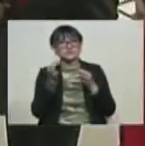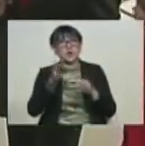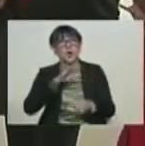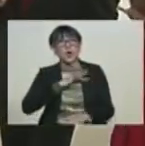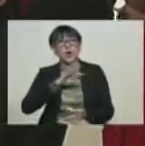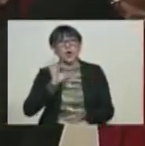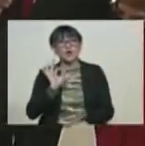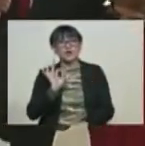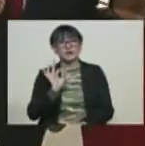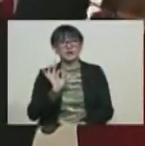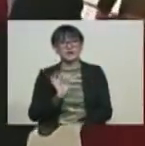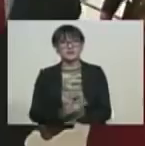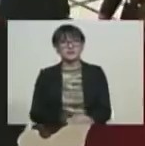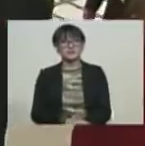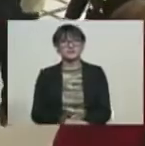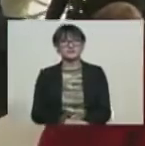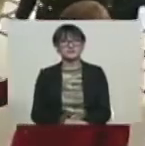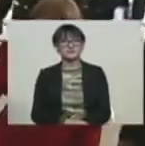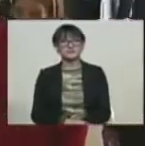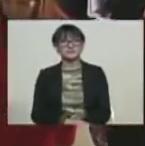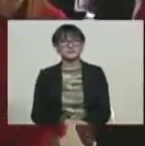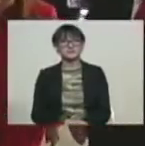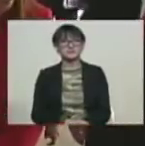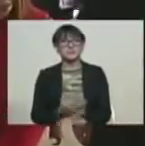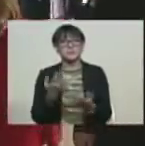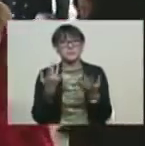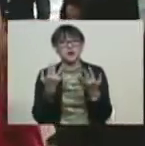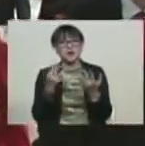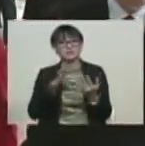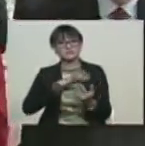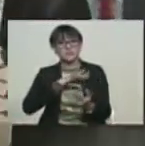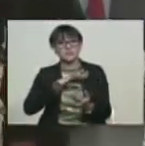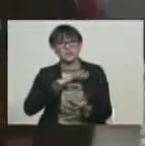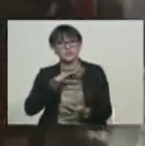original. Correcto, quiere decir mano de obra nacional,